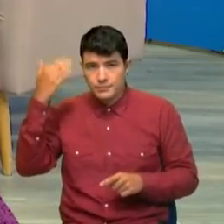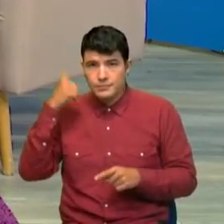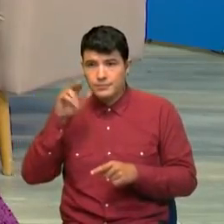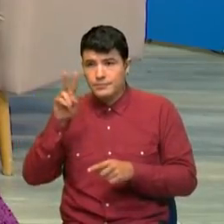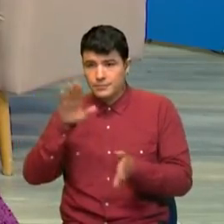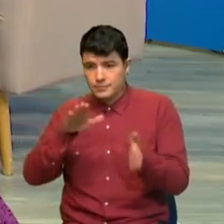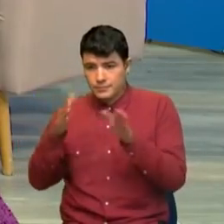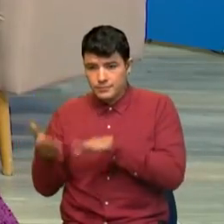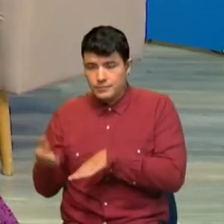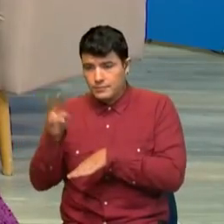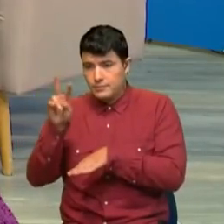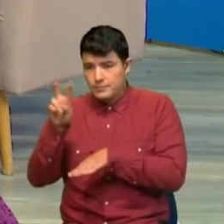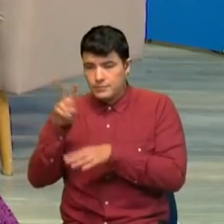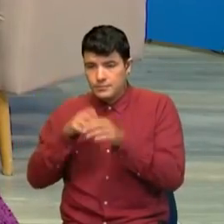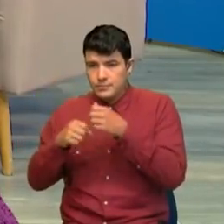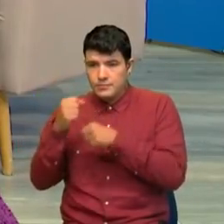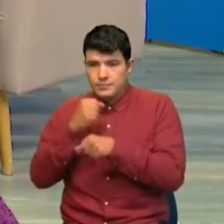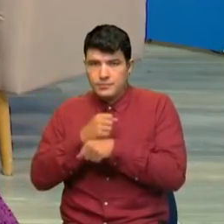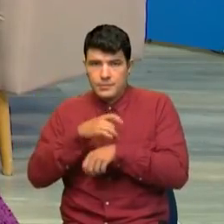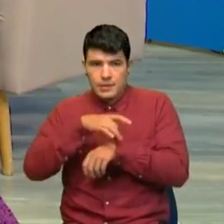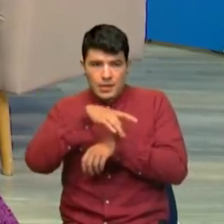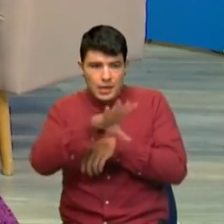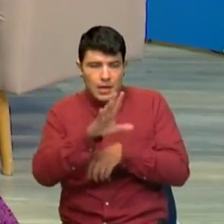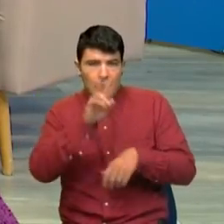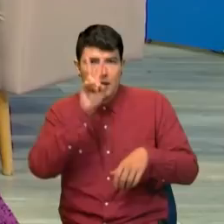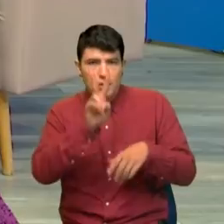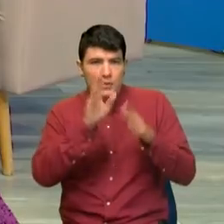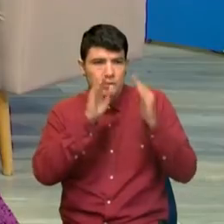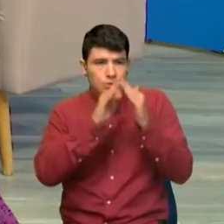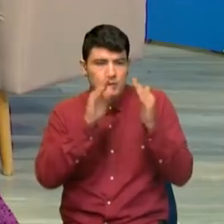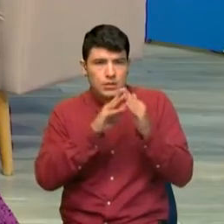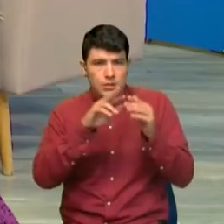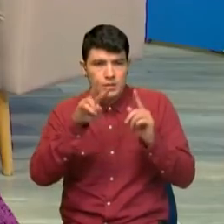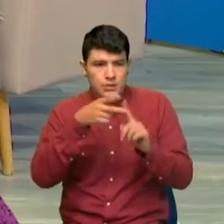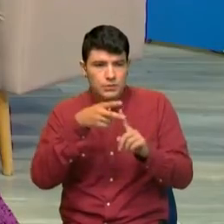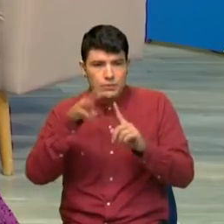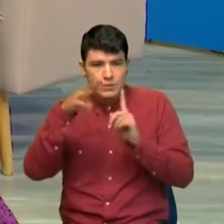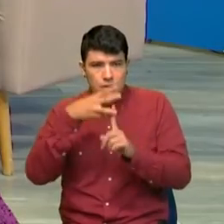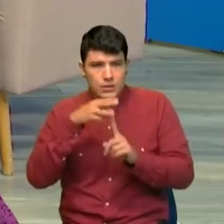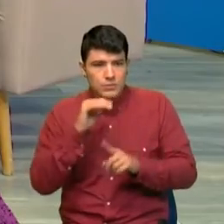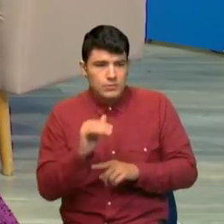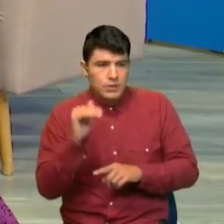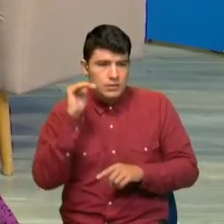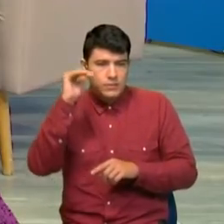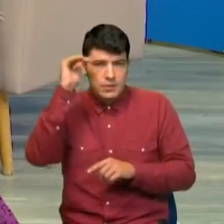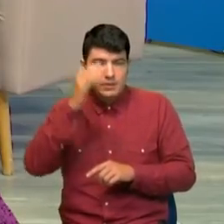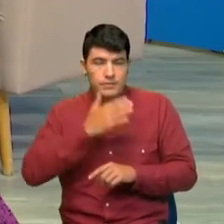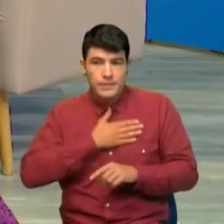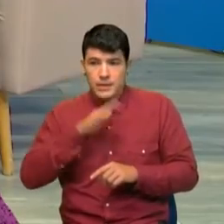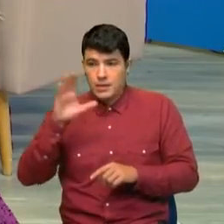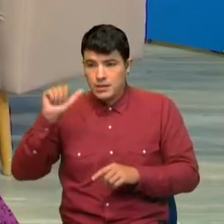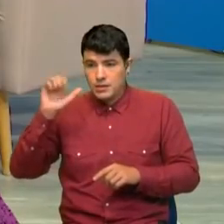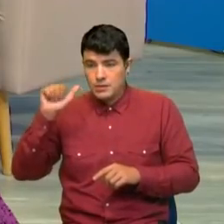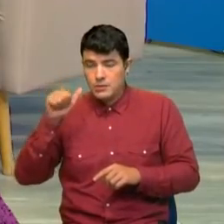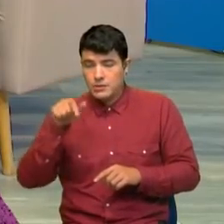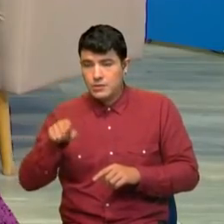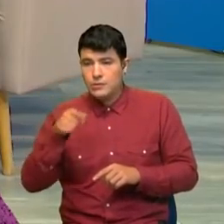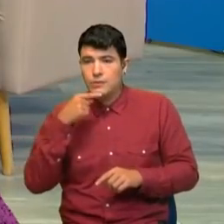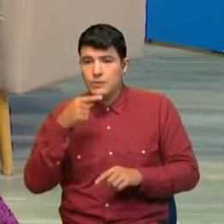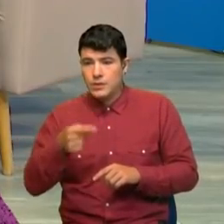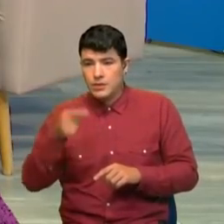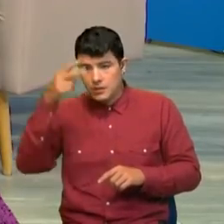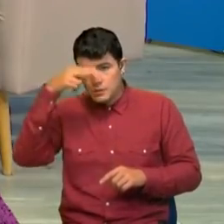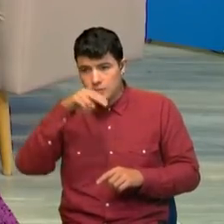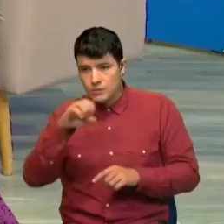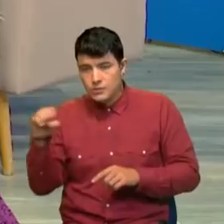7 años y dejó prácticamente dos apartamenticos, segundo y tercero. Mi suegra dice que los hijos no